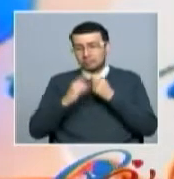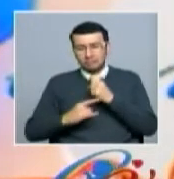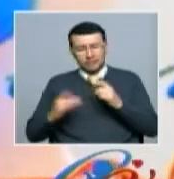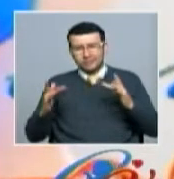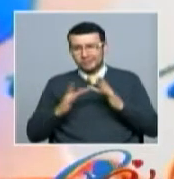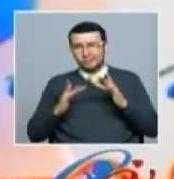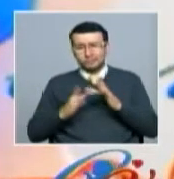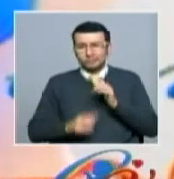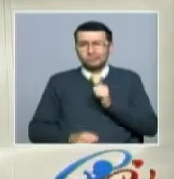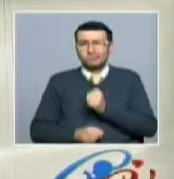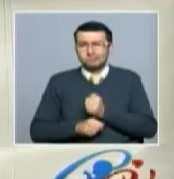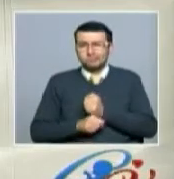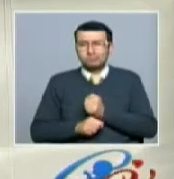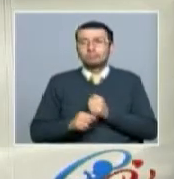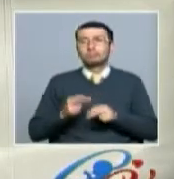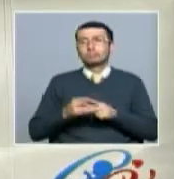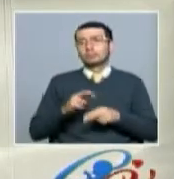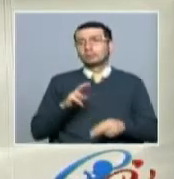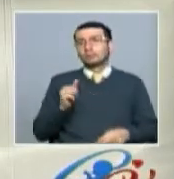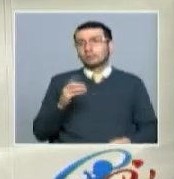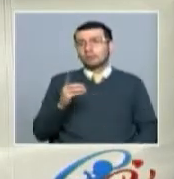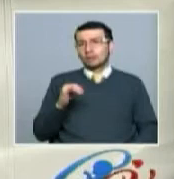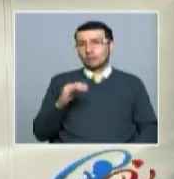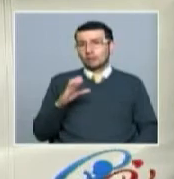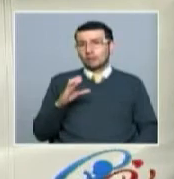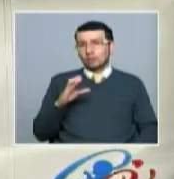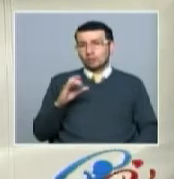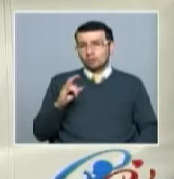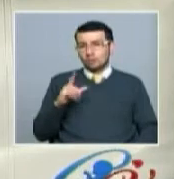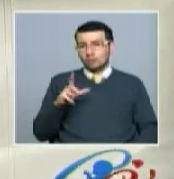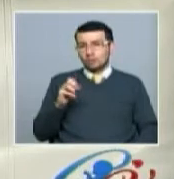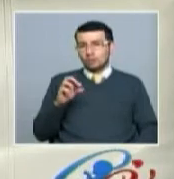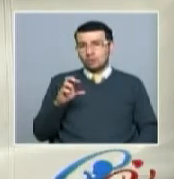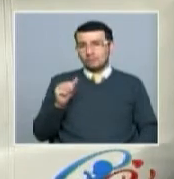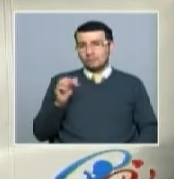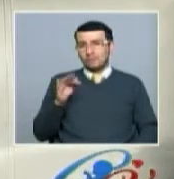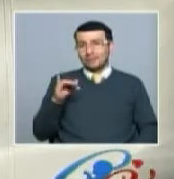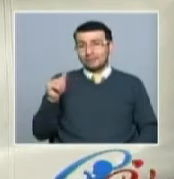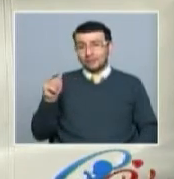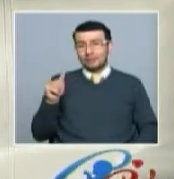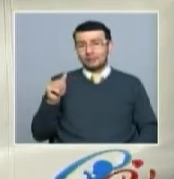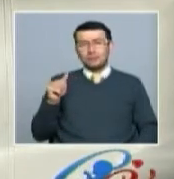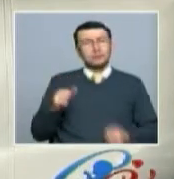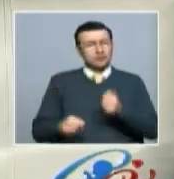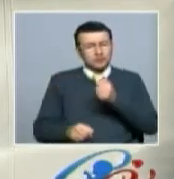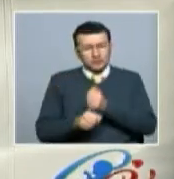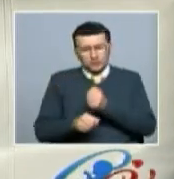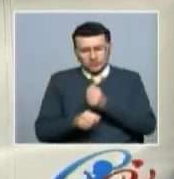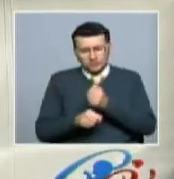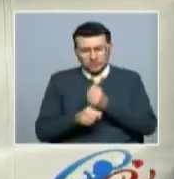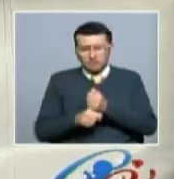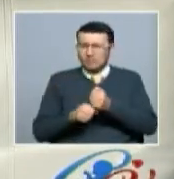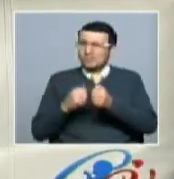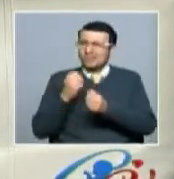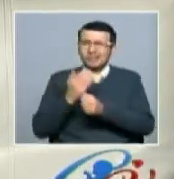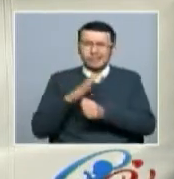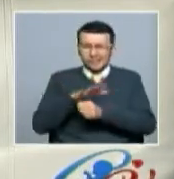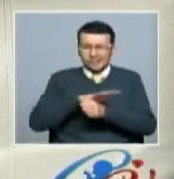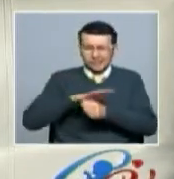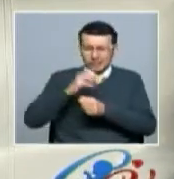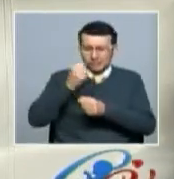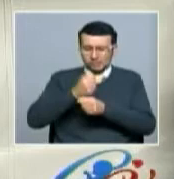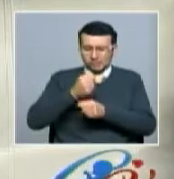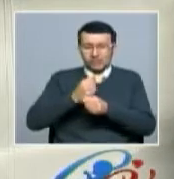denomina una radiculopatía. Entonces las radiculopatías van a crear un dolor referido